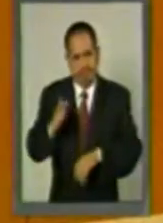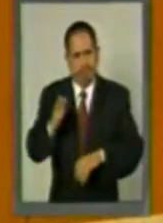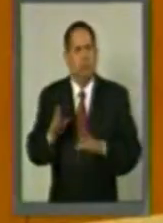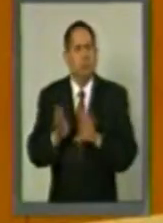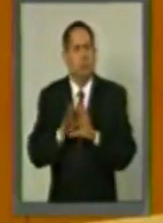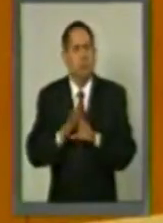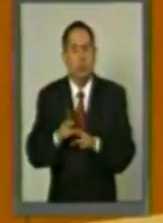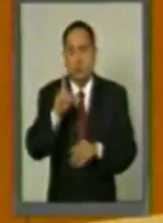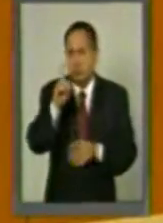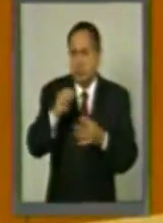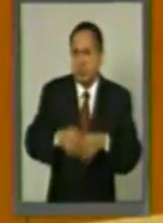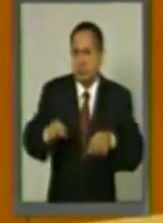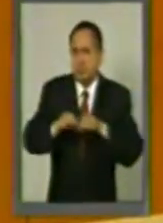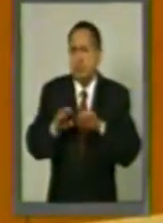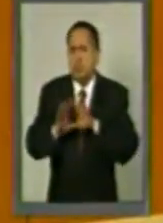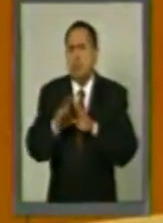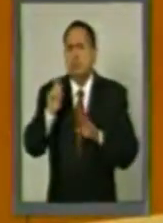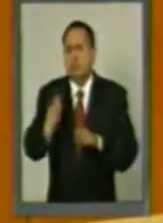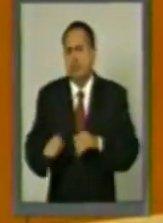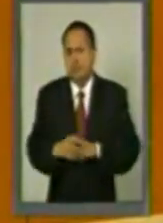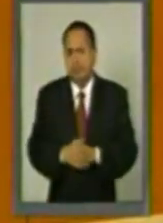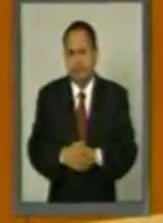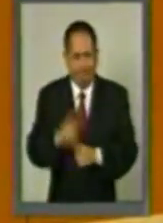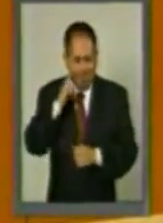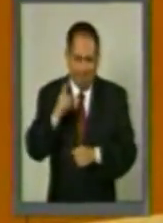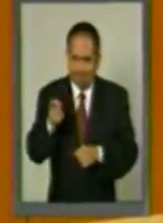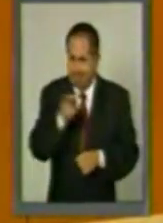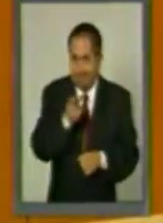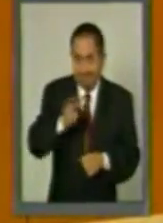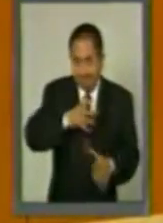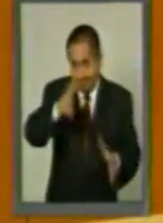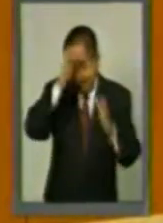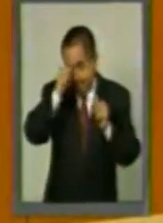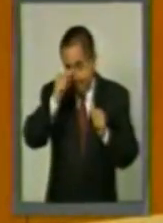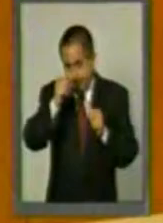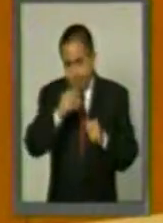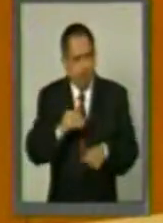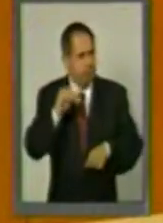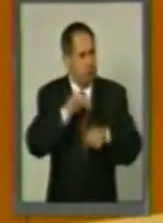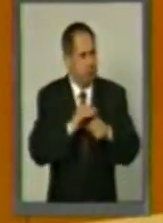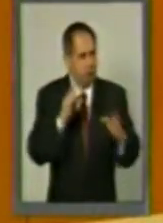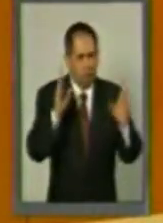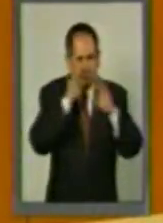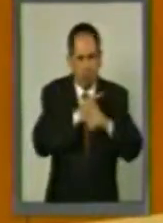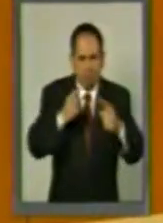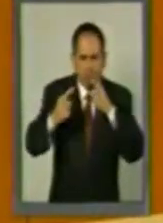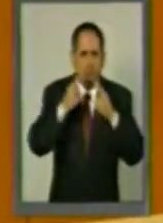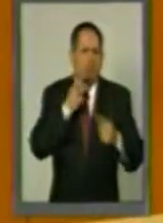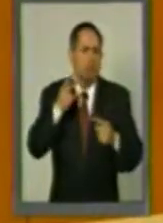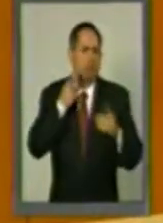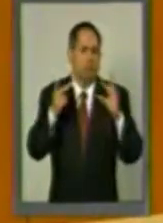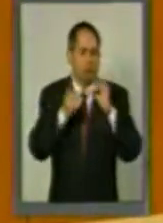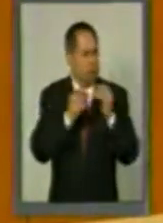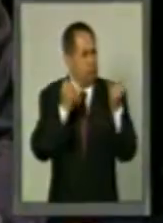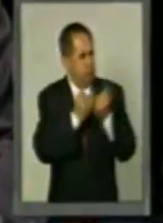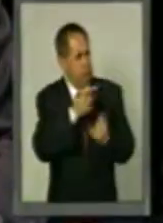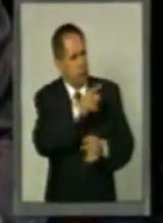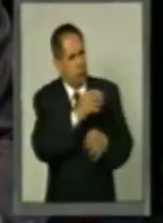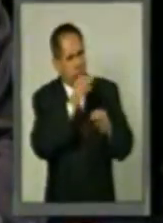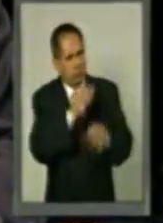pero fundamentalmente se construyen acuerdos y se concilia en la política como ustedes lo